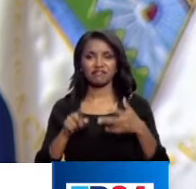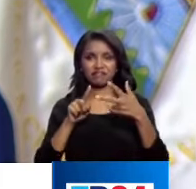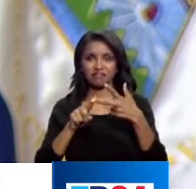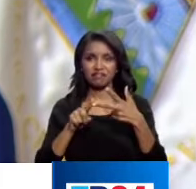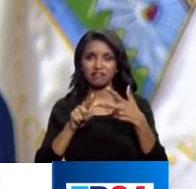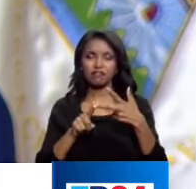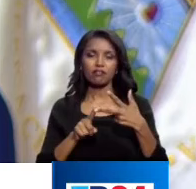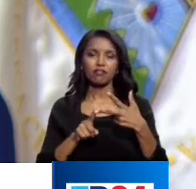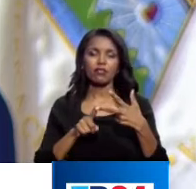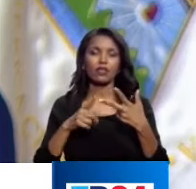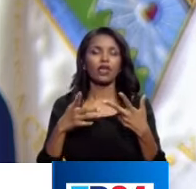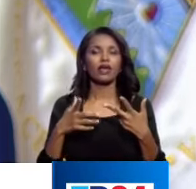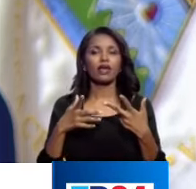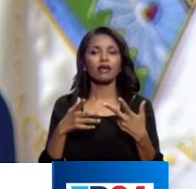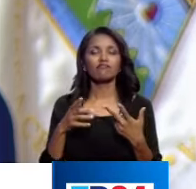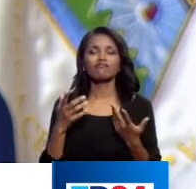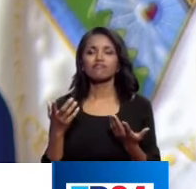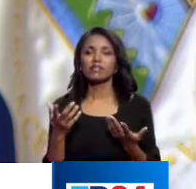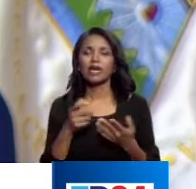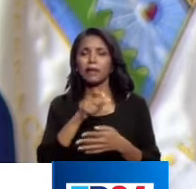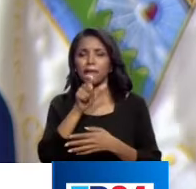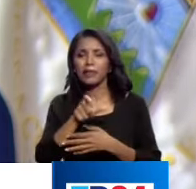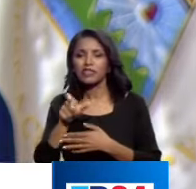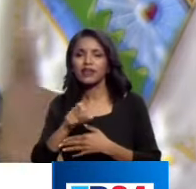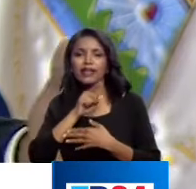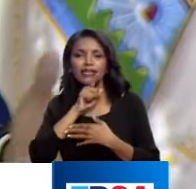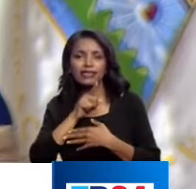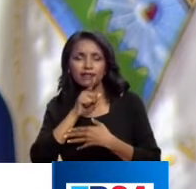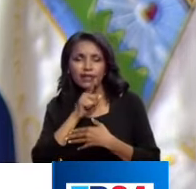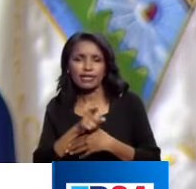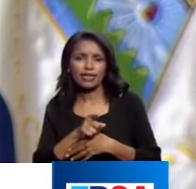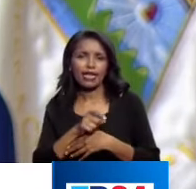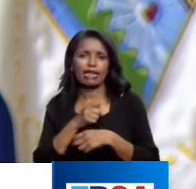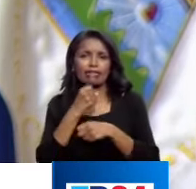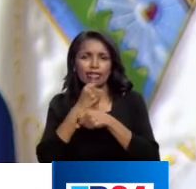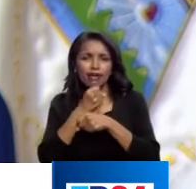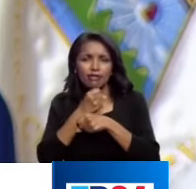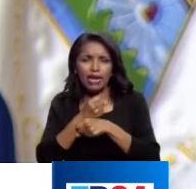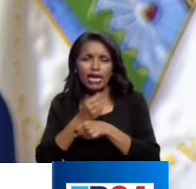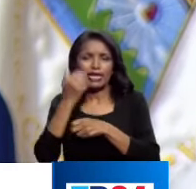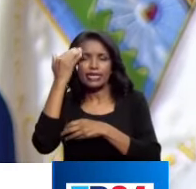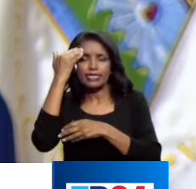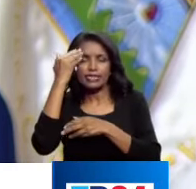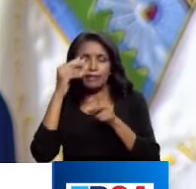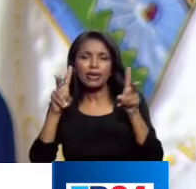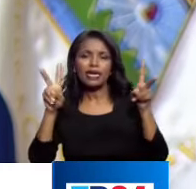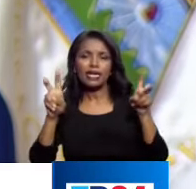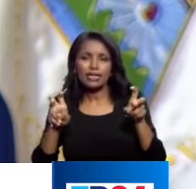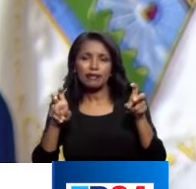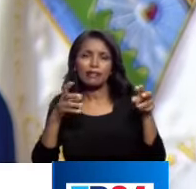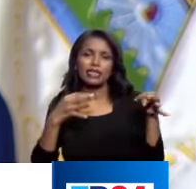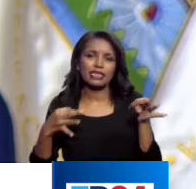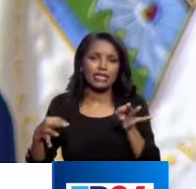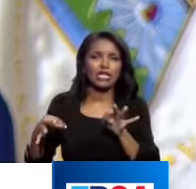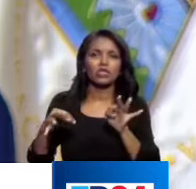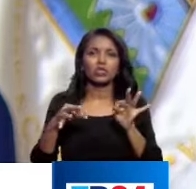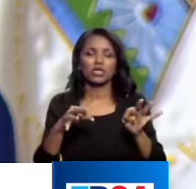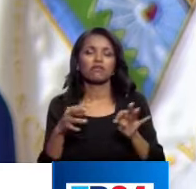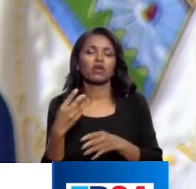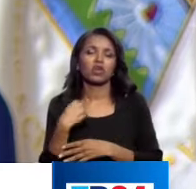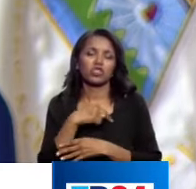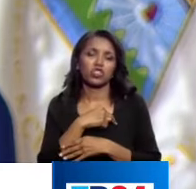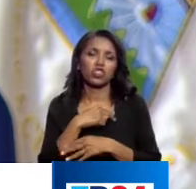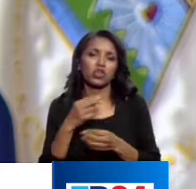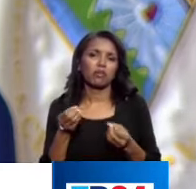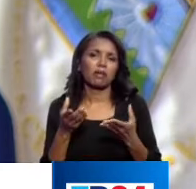Tercero, mano de obra capacitada y entrenada a través de los distintos mecanismos que hoy existen y que vamos a fortalecer